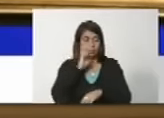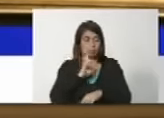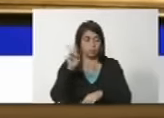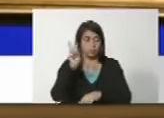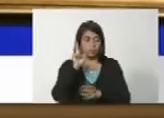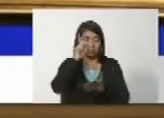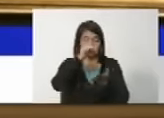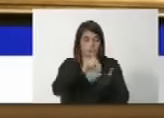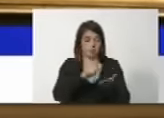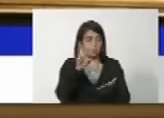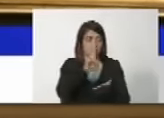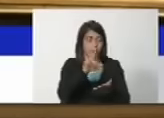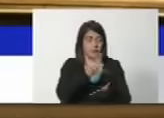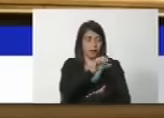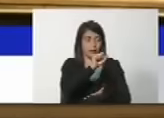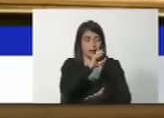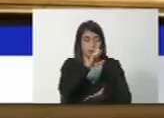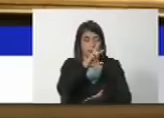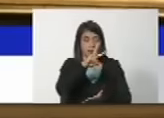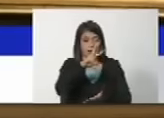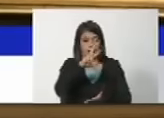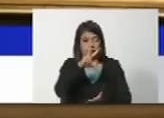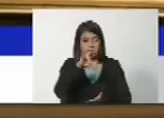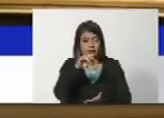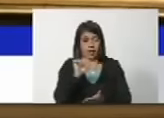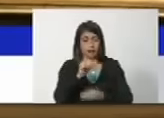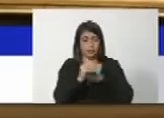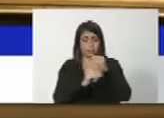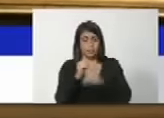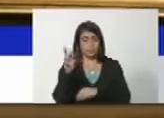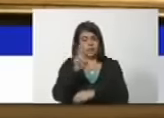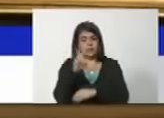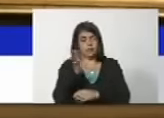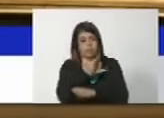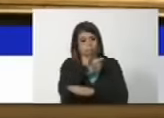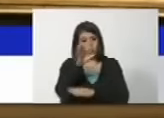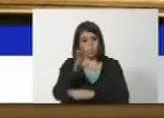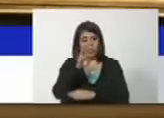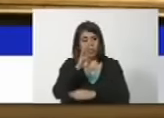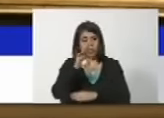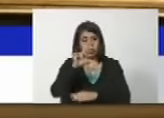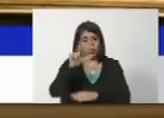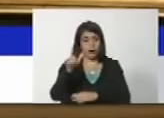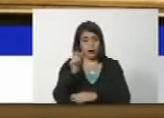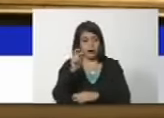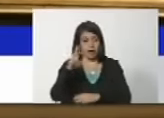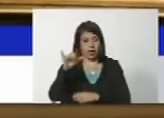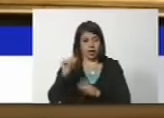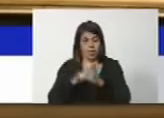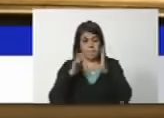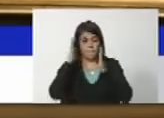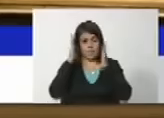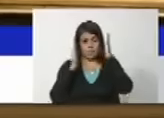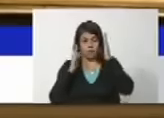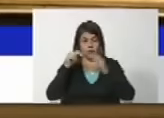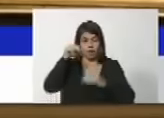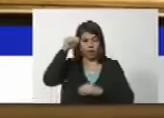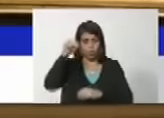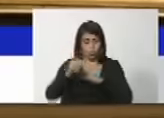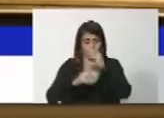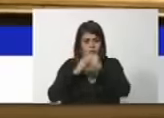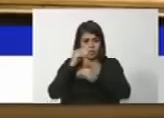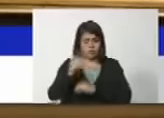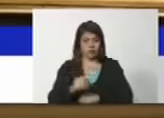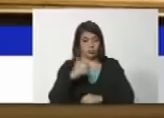Bolivariana de Venezuela ante la República de Serbia, concurrente ante la República de Bulgaria, Montenegro y la República de Macedonia del Norte,